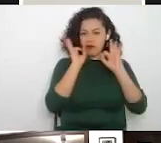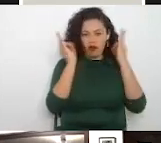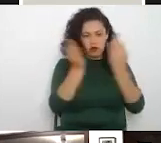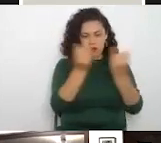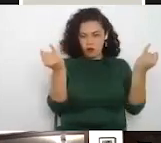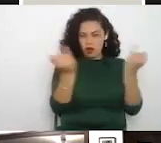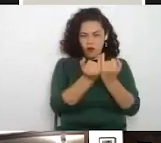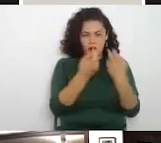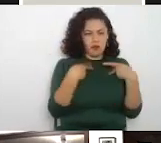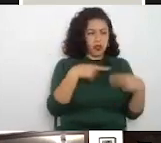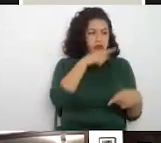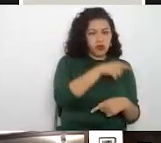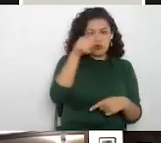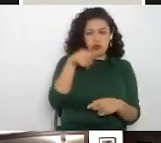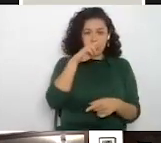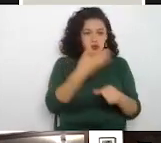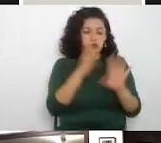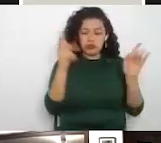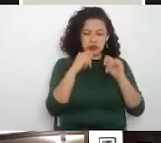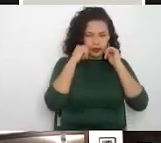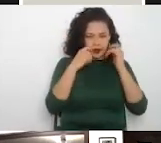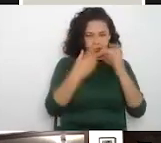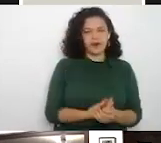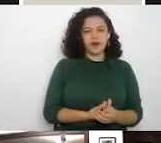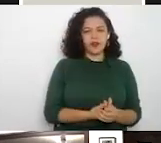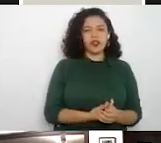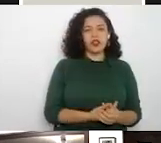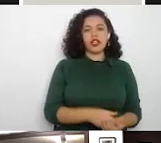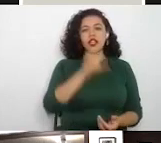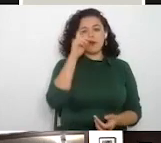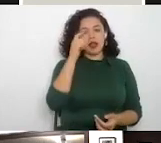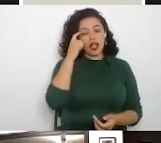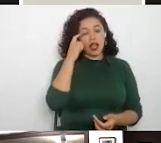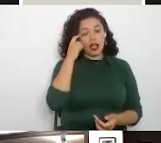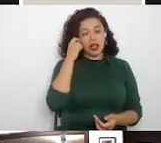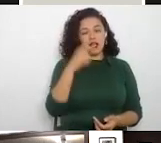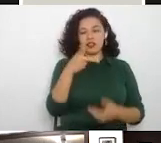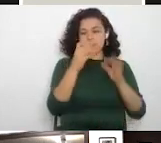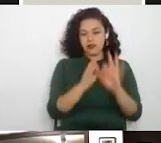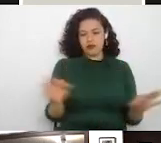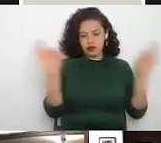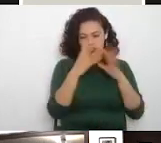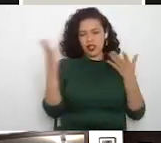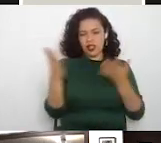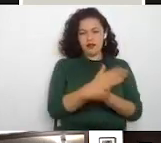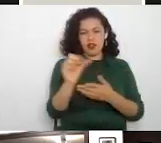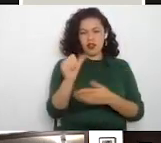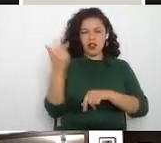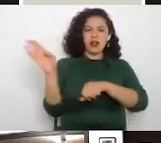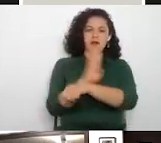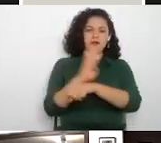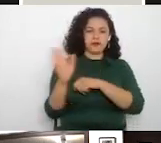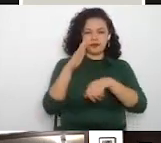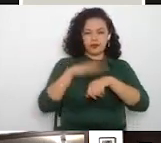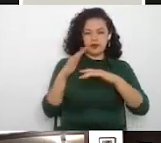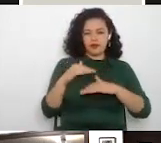¿sí? Y el otro que decíamos es también, nos parece muy relevante, además pues de otras ventajas adicionales, es que